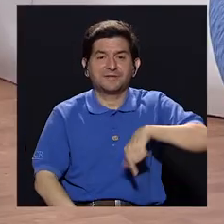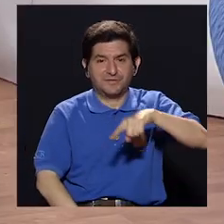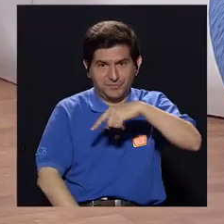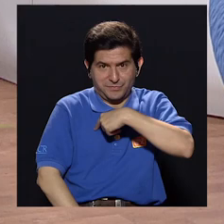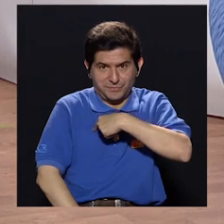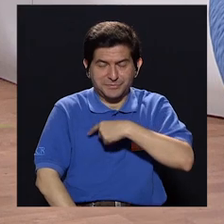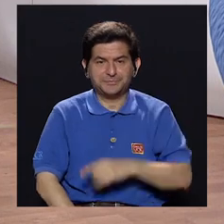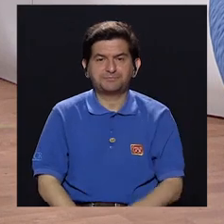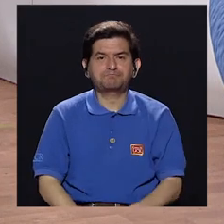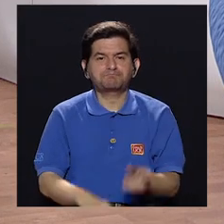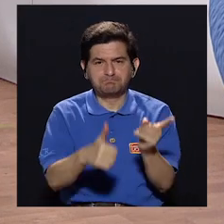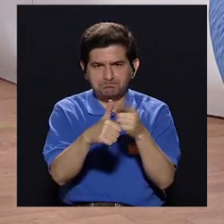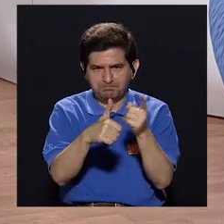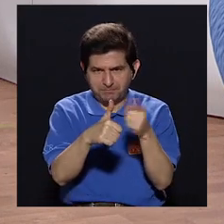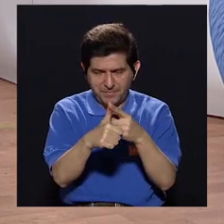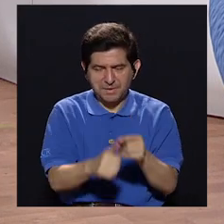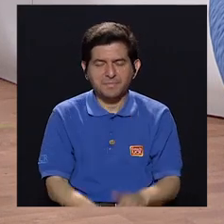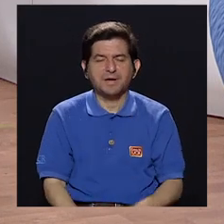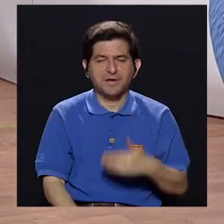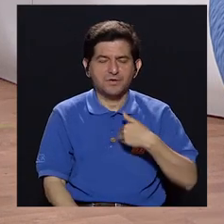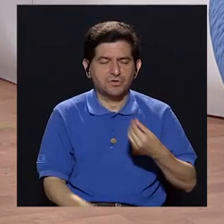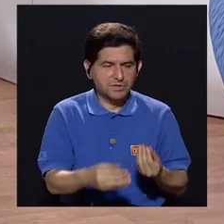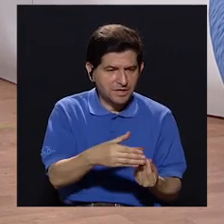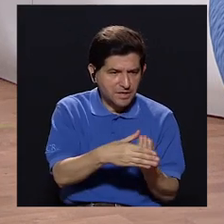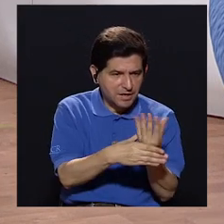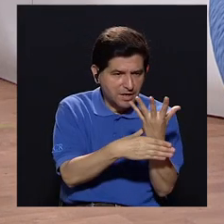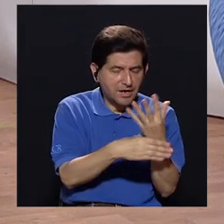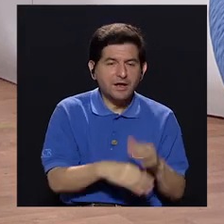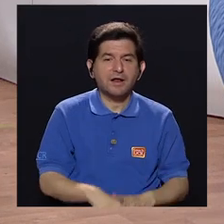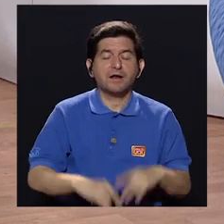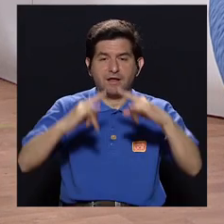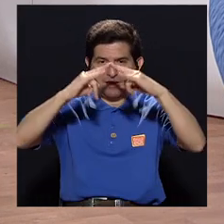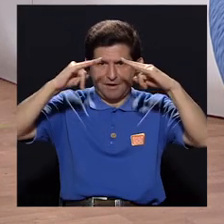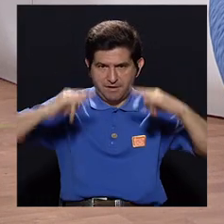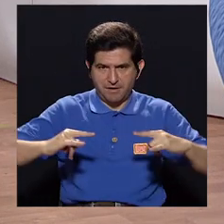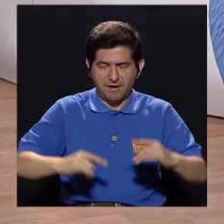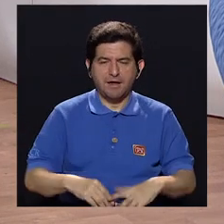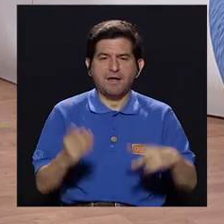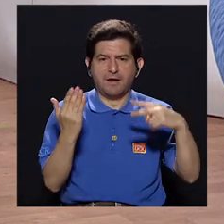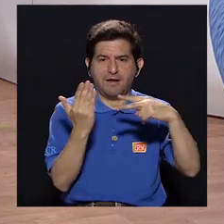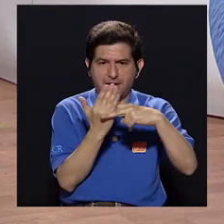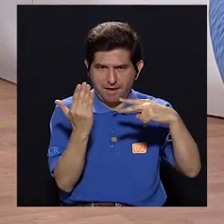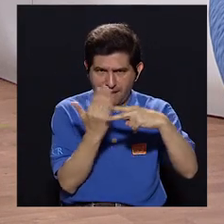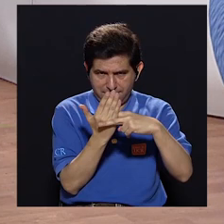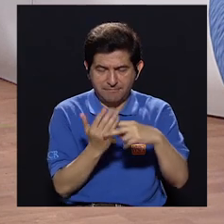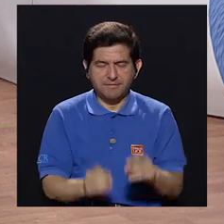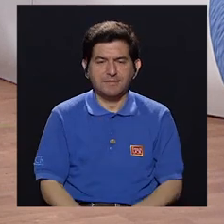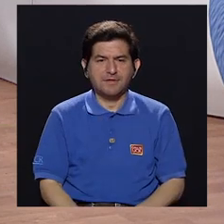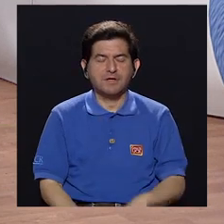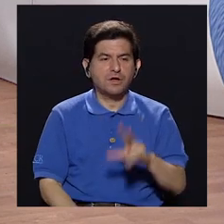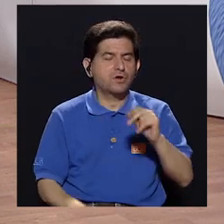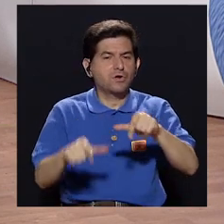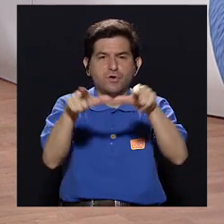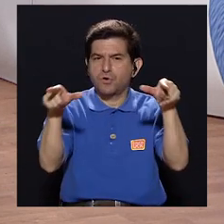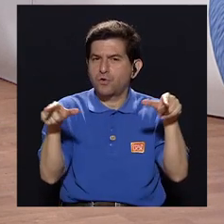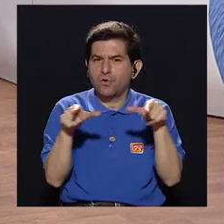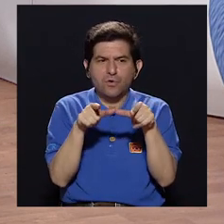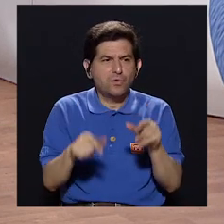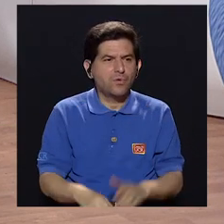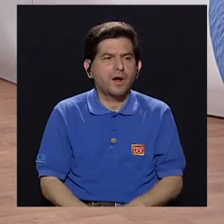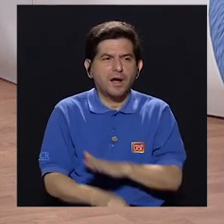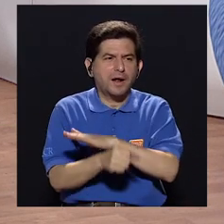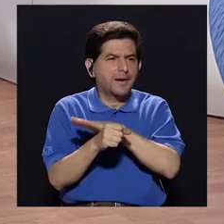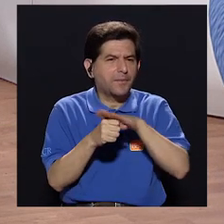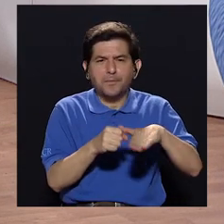e primero que nada como tenemos las orquídeas en en invernadero en el lanester no es un ambiente totalmente